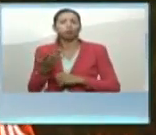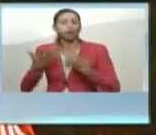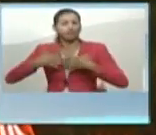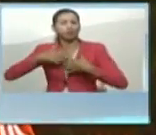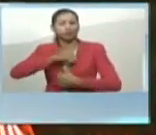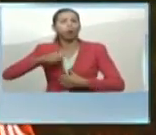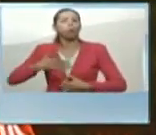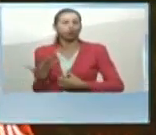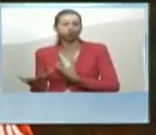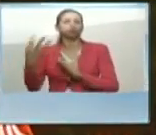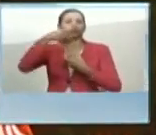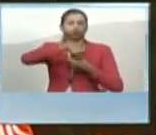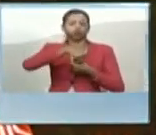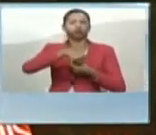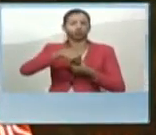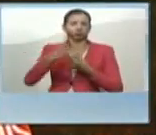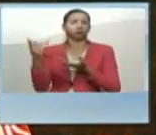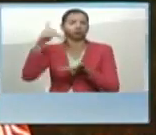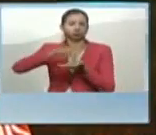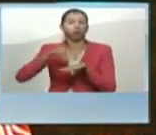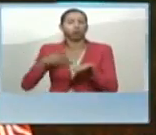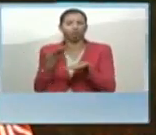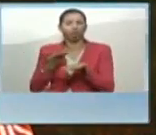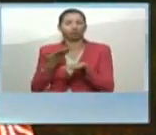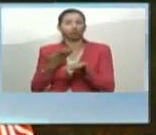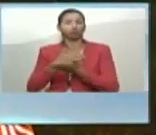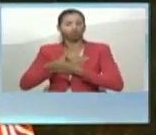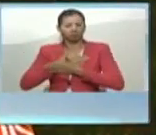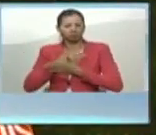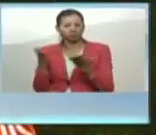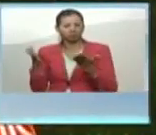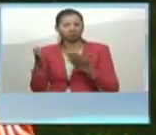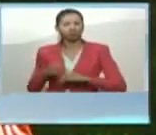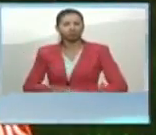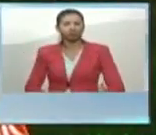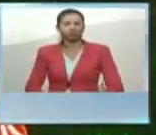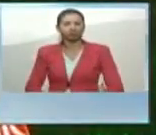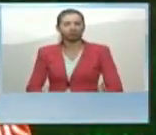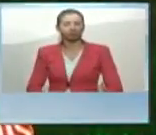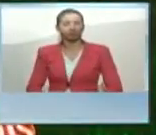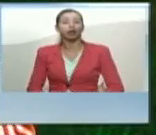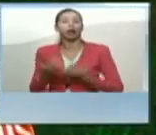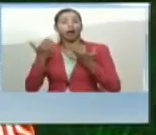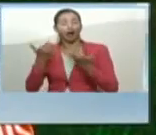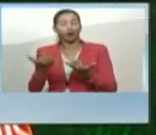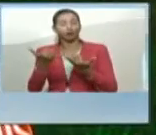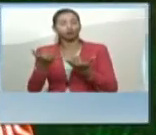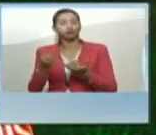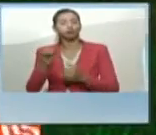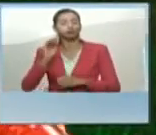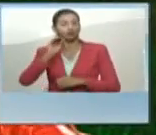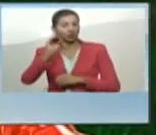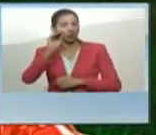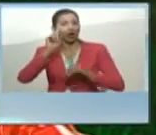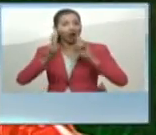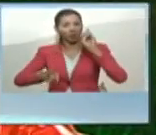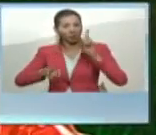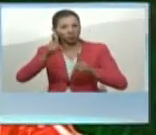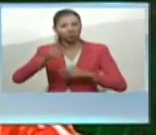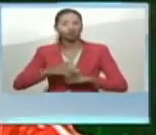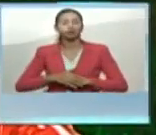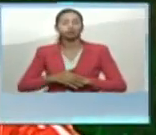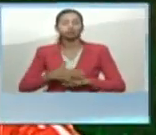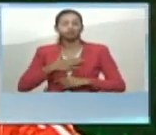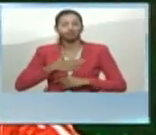la economía. Claro que sí, le extendió la mano. Ahora déjeme decirle también, lo digo desde mi